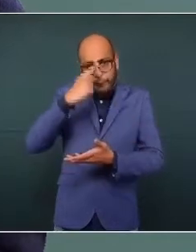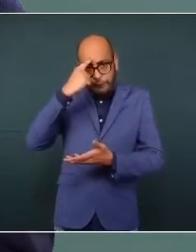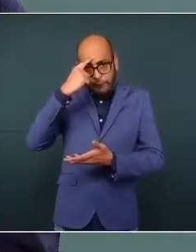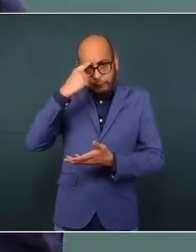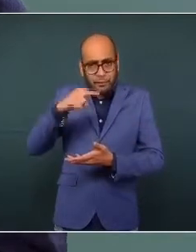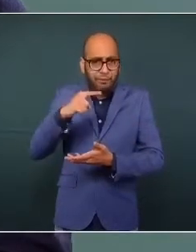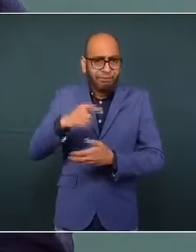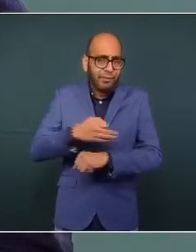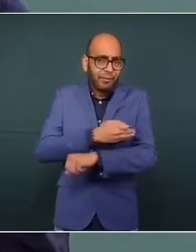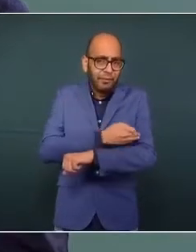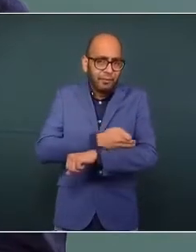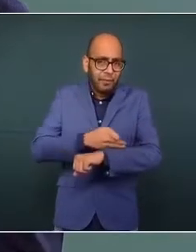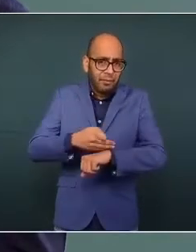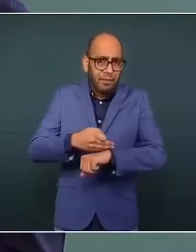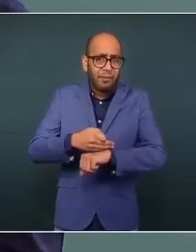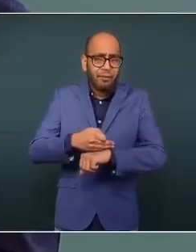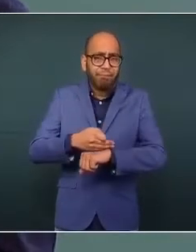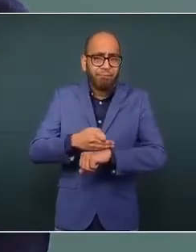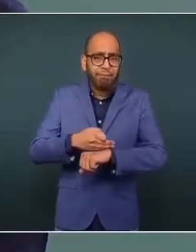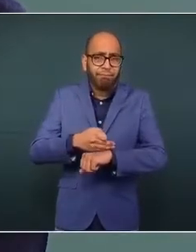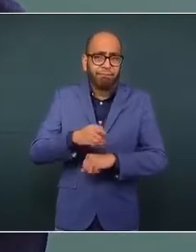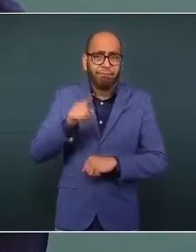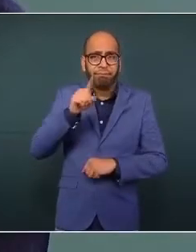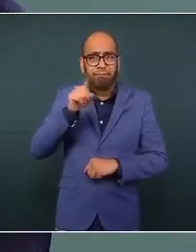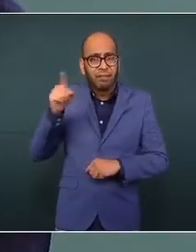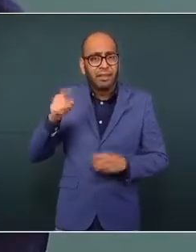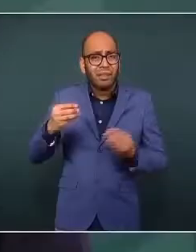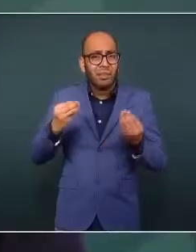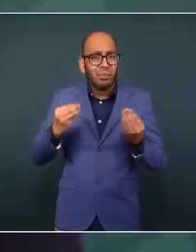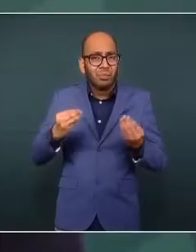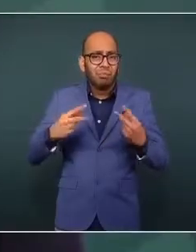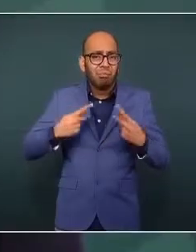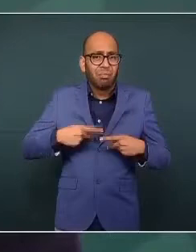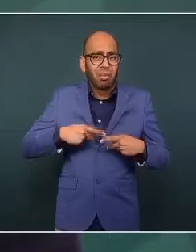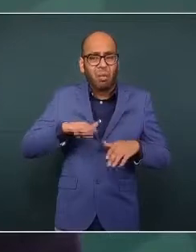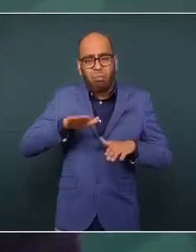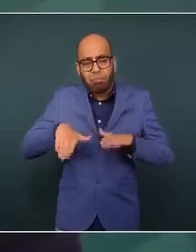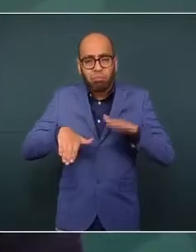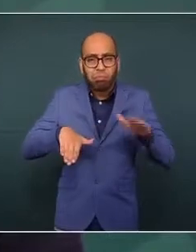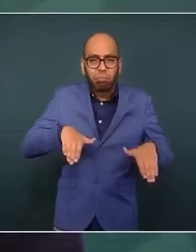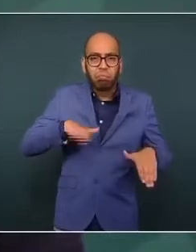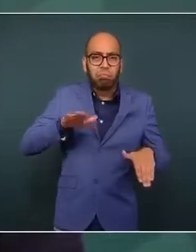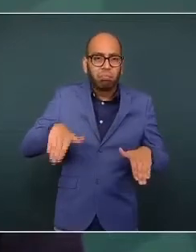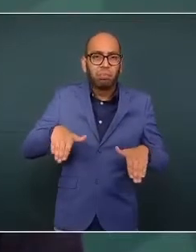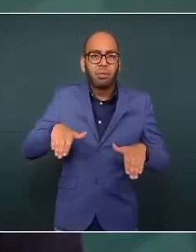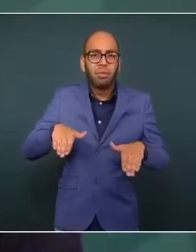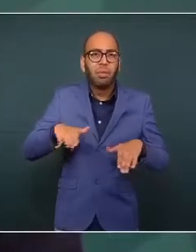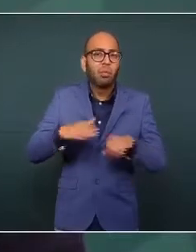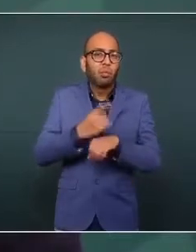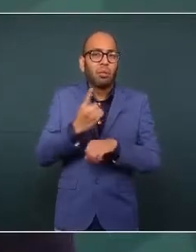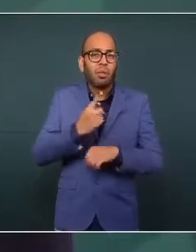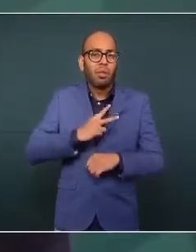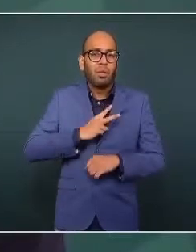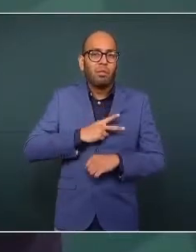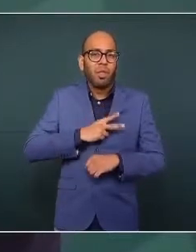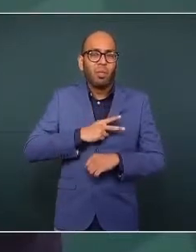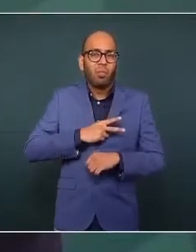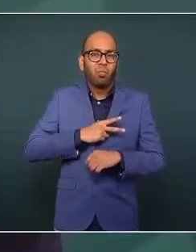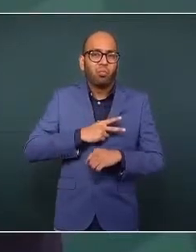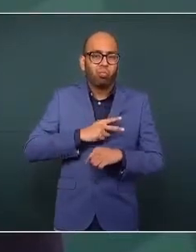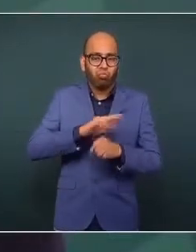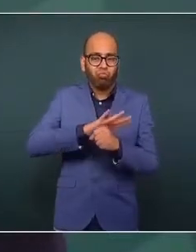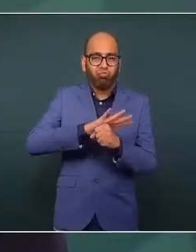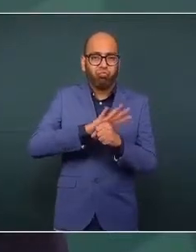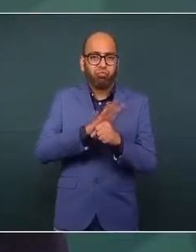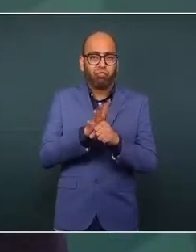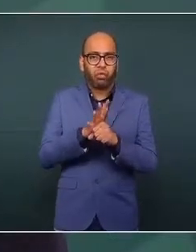a familiares de los que están perdiendo la vida por la pandemia, porque no podemos